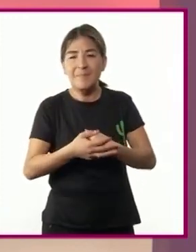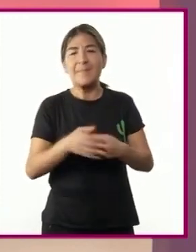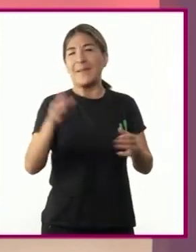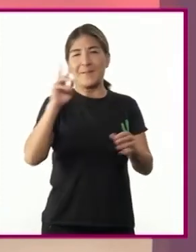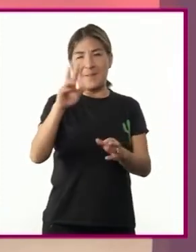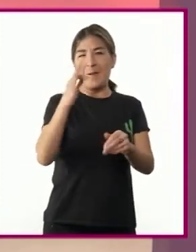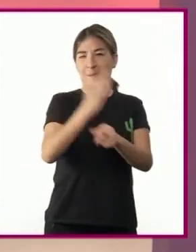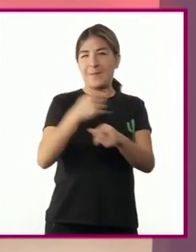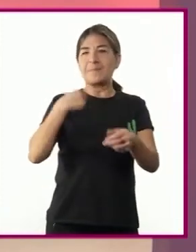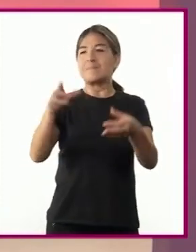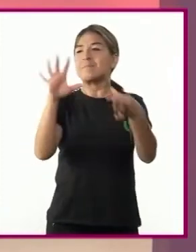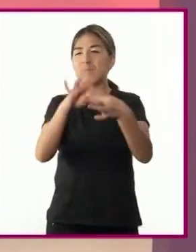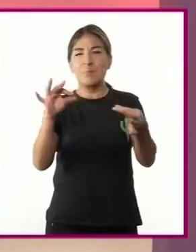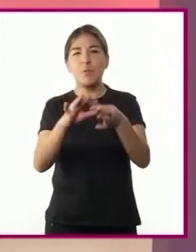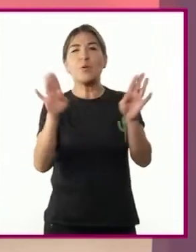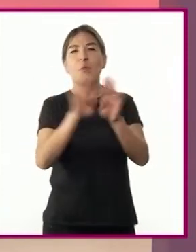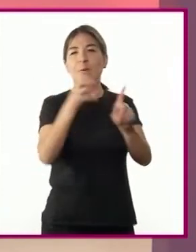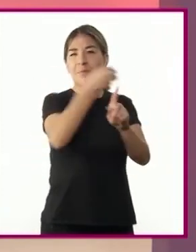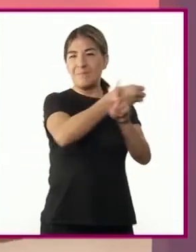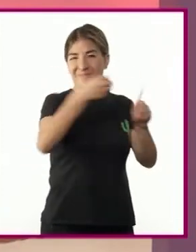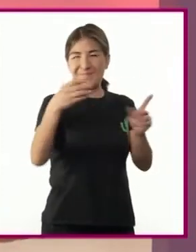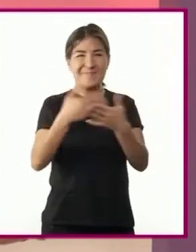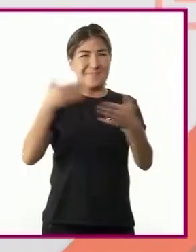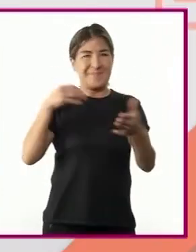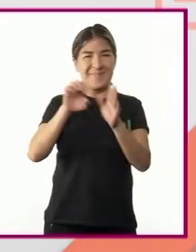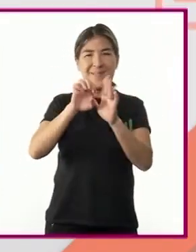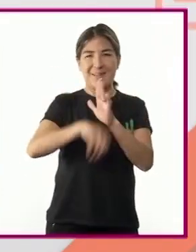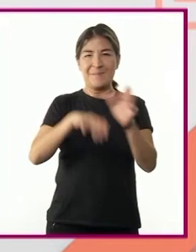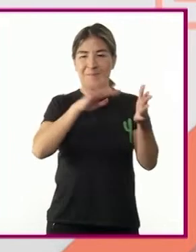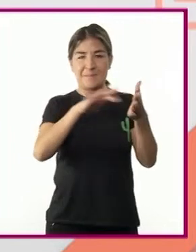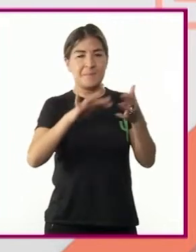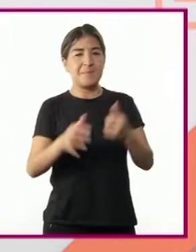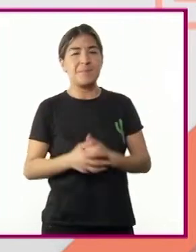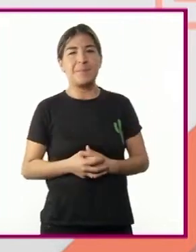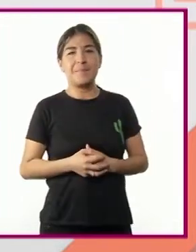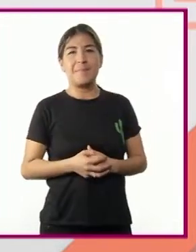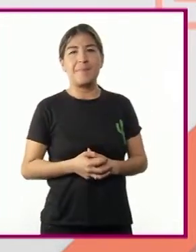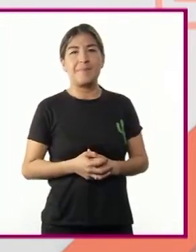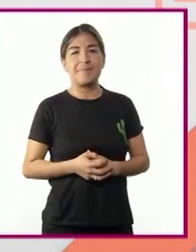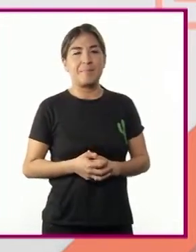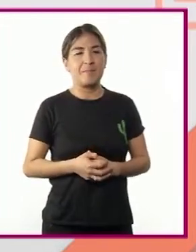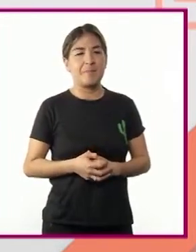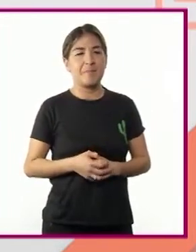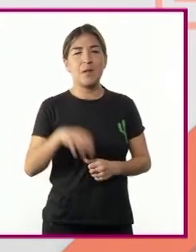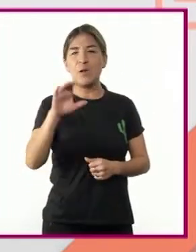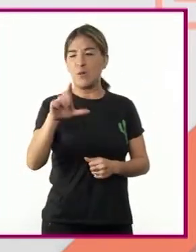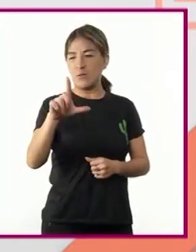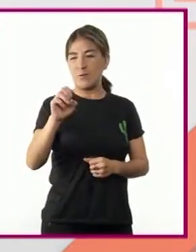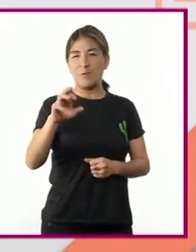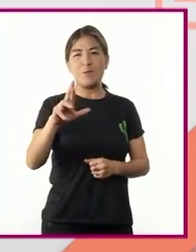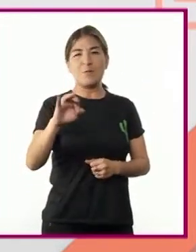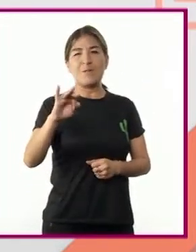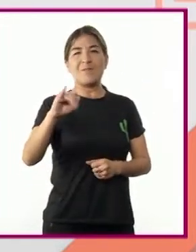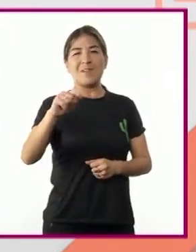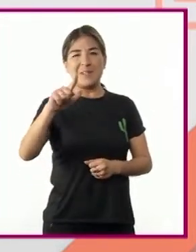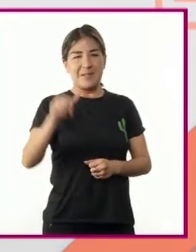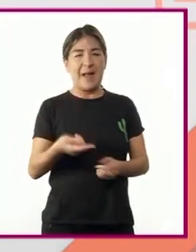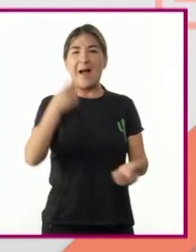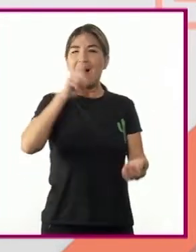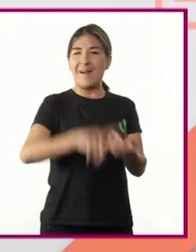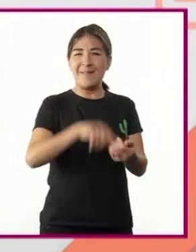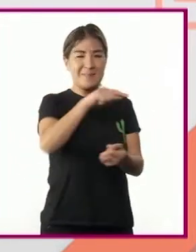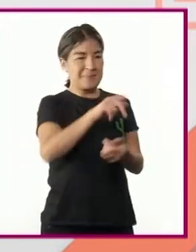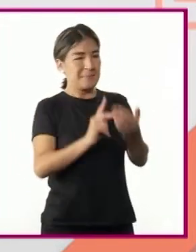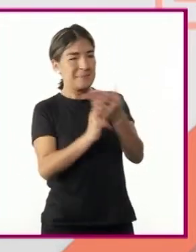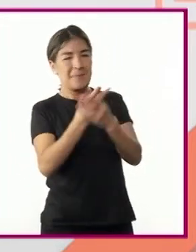a detalle la oración compuesta del ejemplo anterior? Sí. La clorofila que se encuentre en las